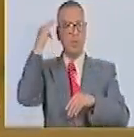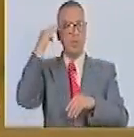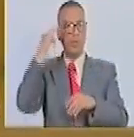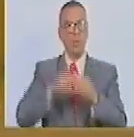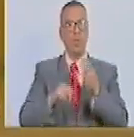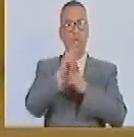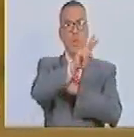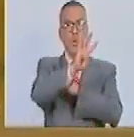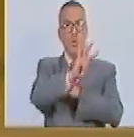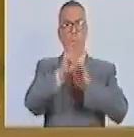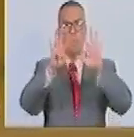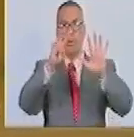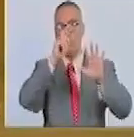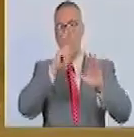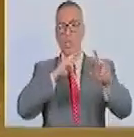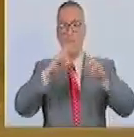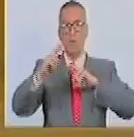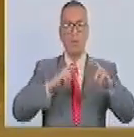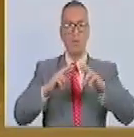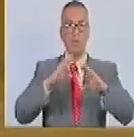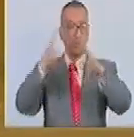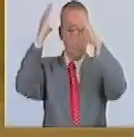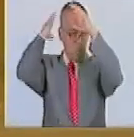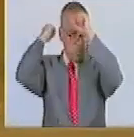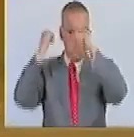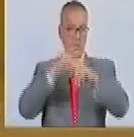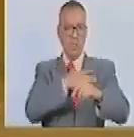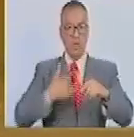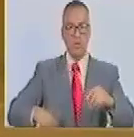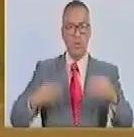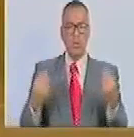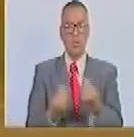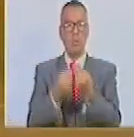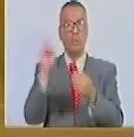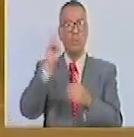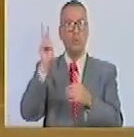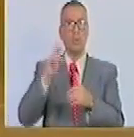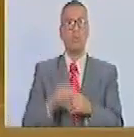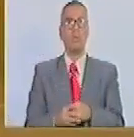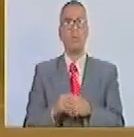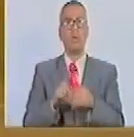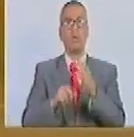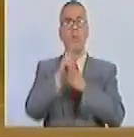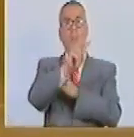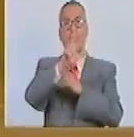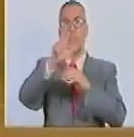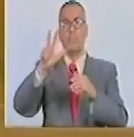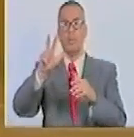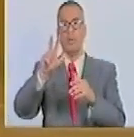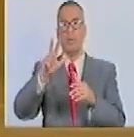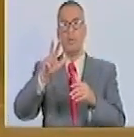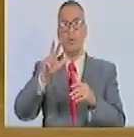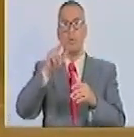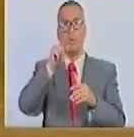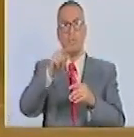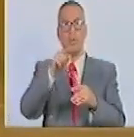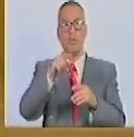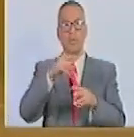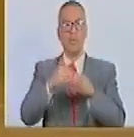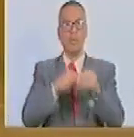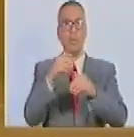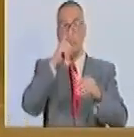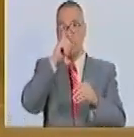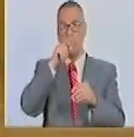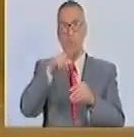de los 49 años de relaciones diplomáticas entre China y Venezuela. 23 de esos